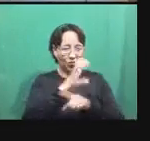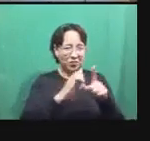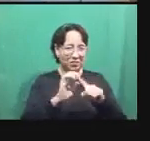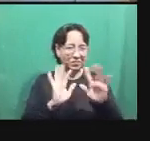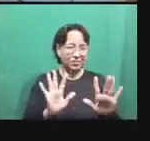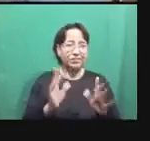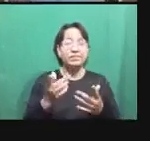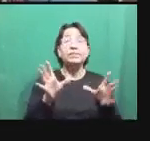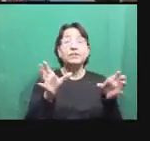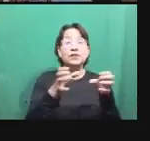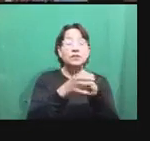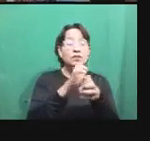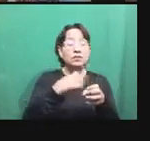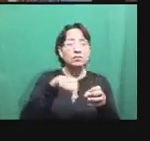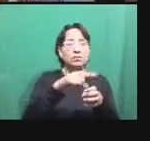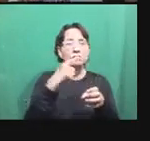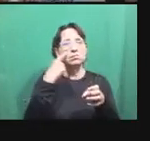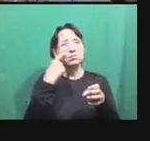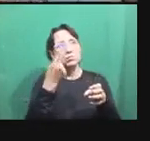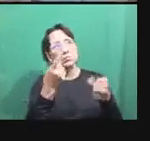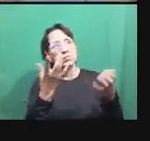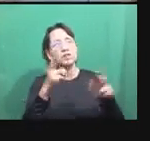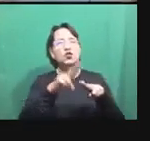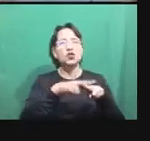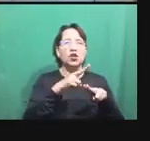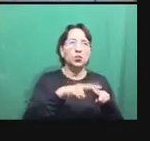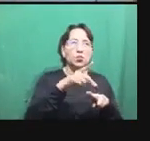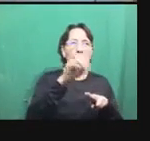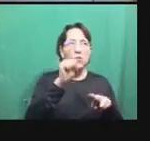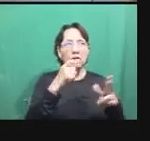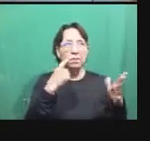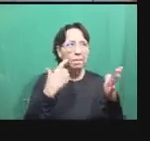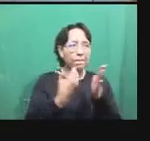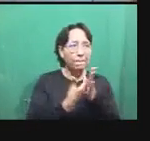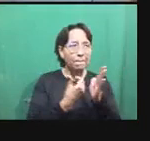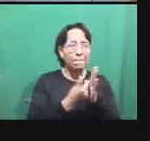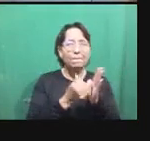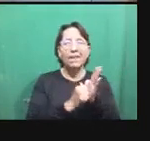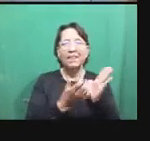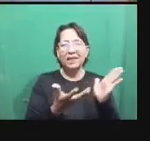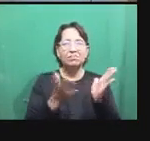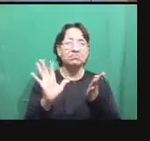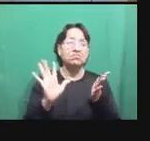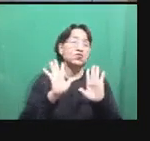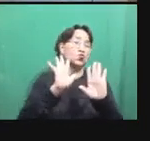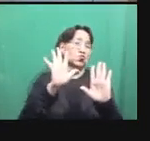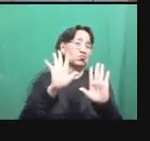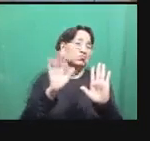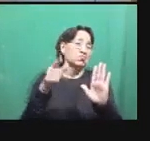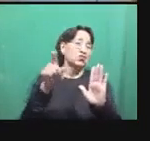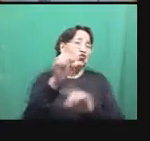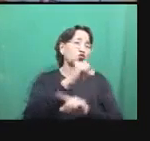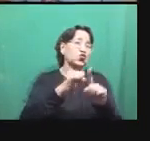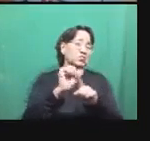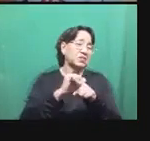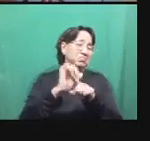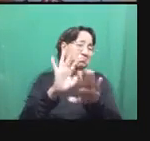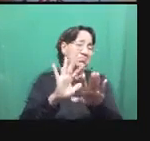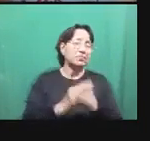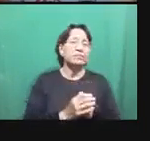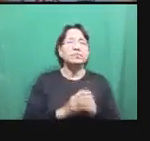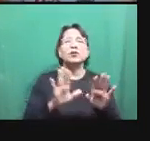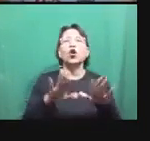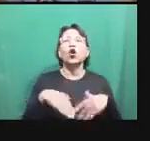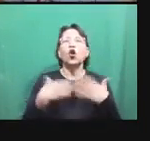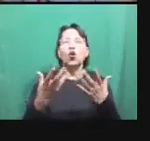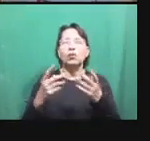un conjunto de bienes tangibles, intangibles, naturales, que forman parte de estas prácticas sociales que se transmiten de una